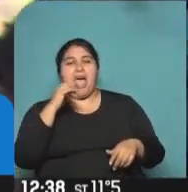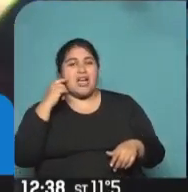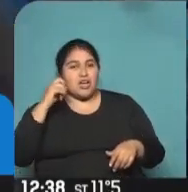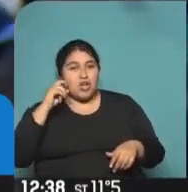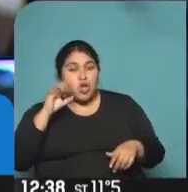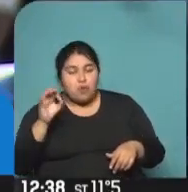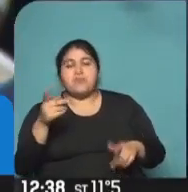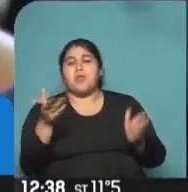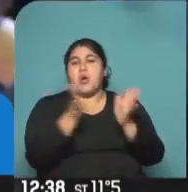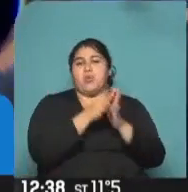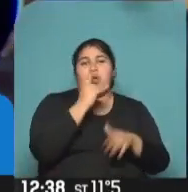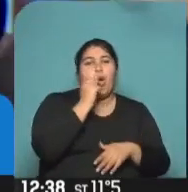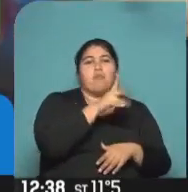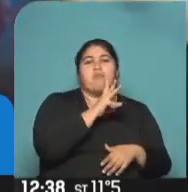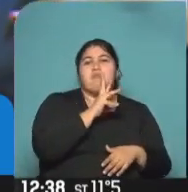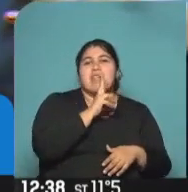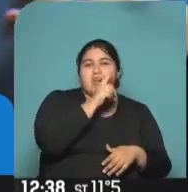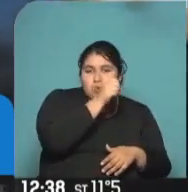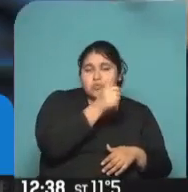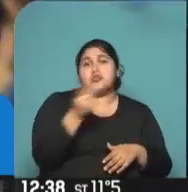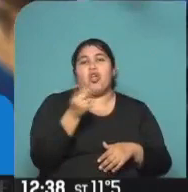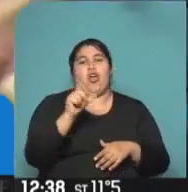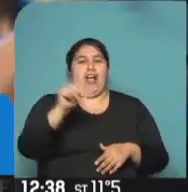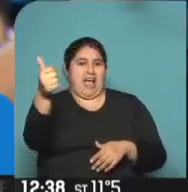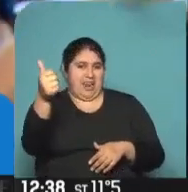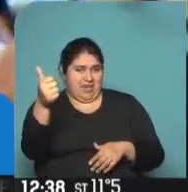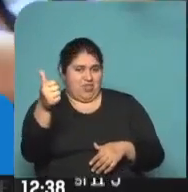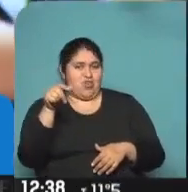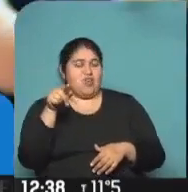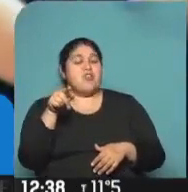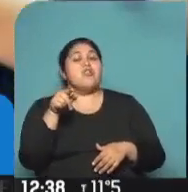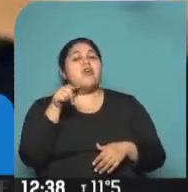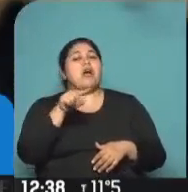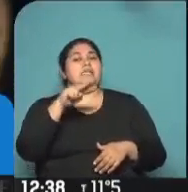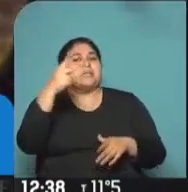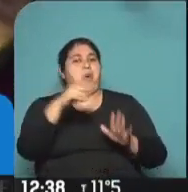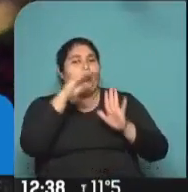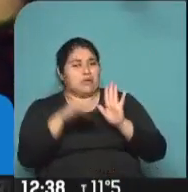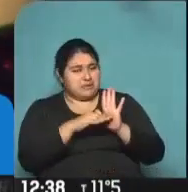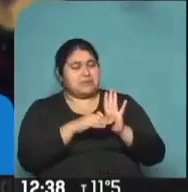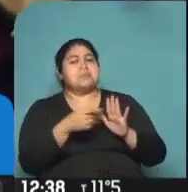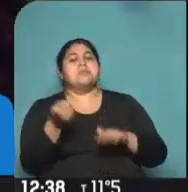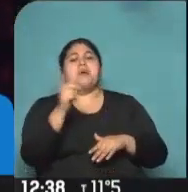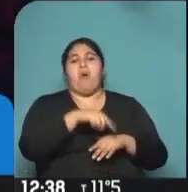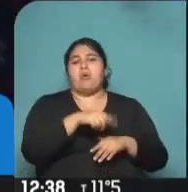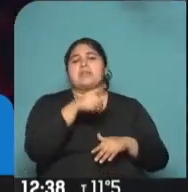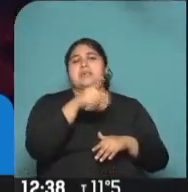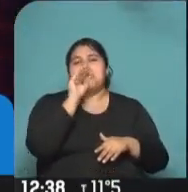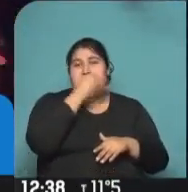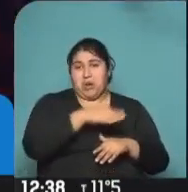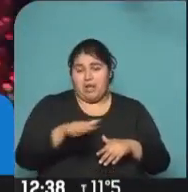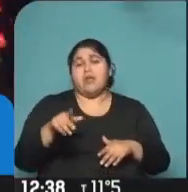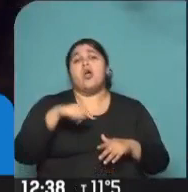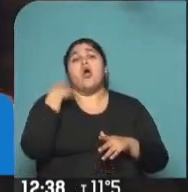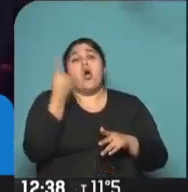un ruso, Maxim Gerasimov. Ellos son los que ganaron la categoría pista. El segundo puesto quedó para Diego Chandía y Sujay Quiroga, de Río Negro. Y